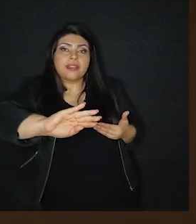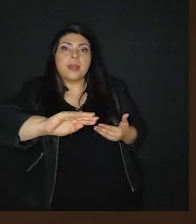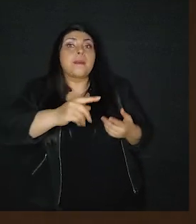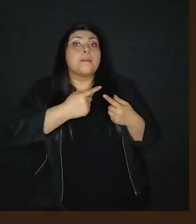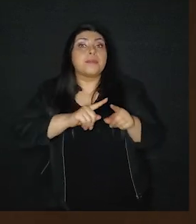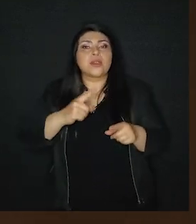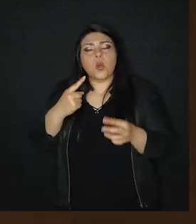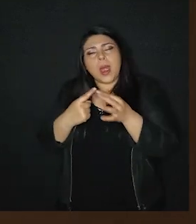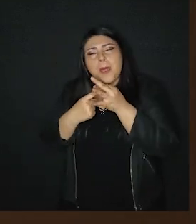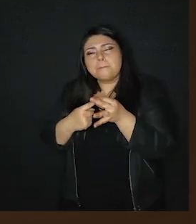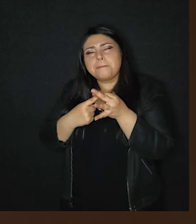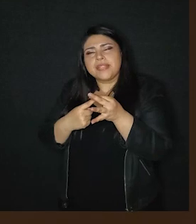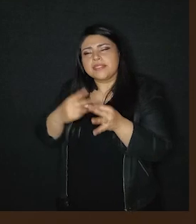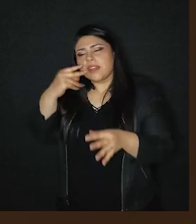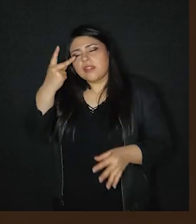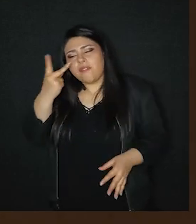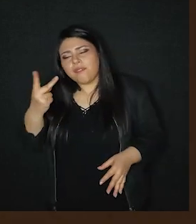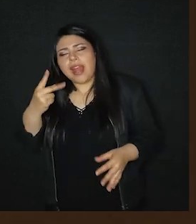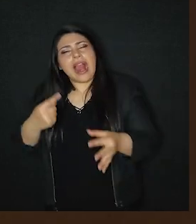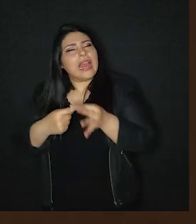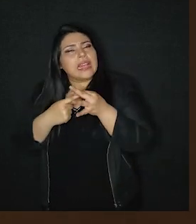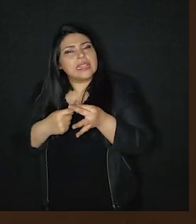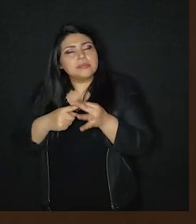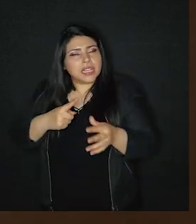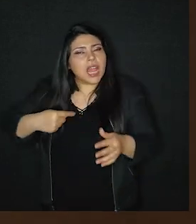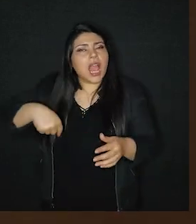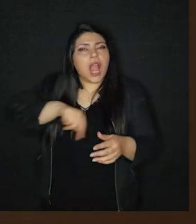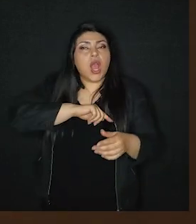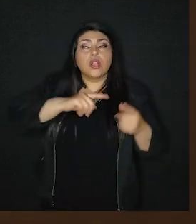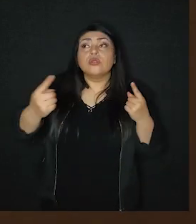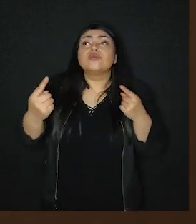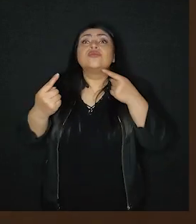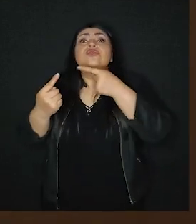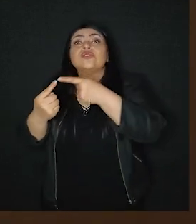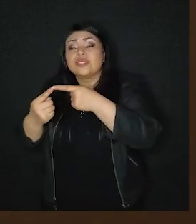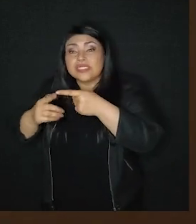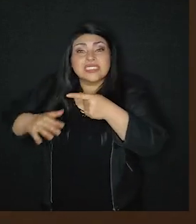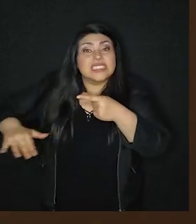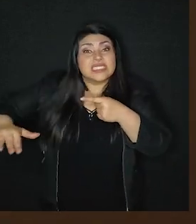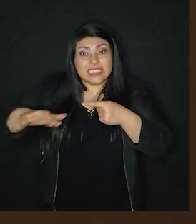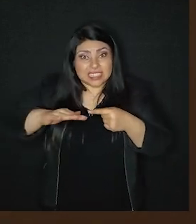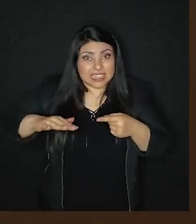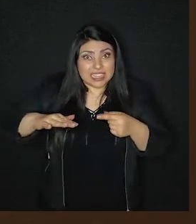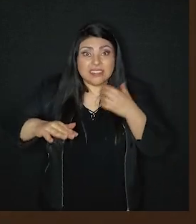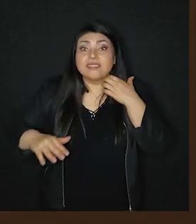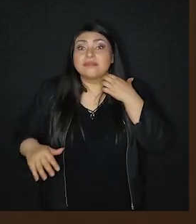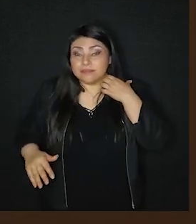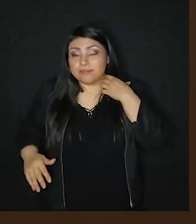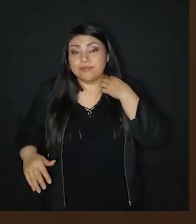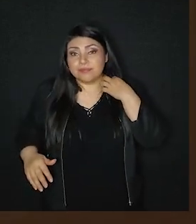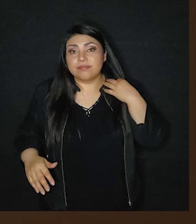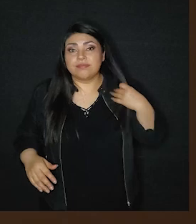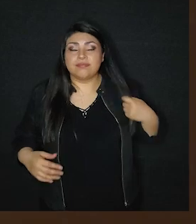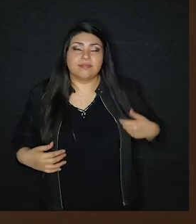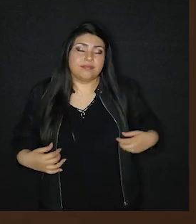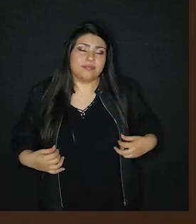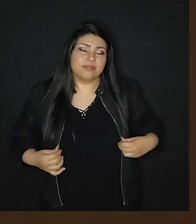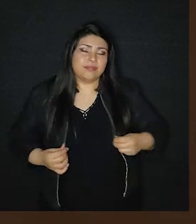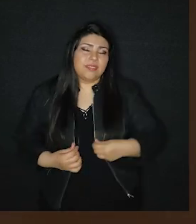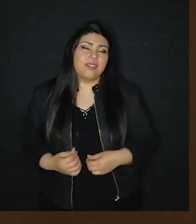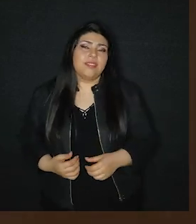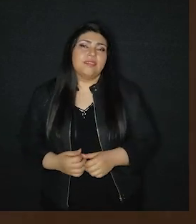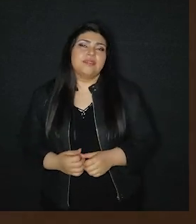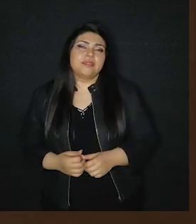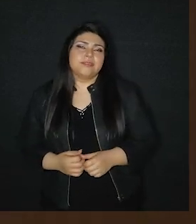por supuesto eso es lo que nos quiere decir uno de los Apóstoles más grandes de la